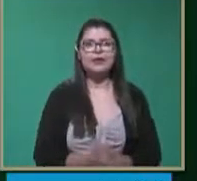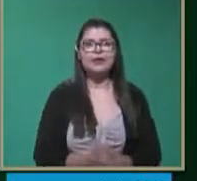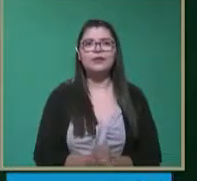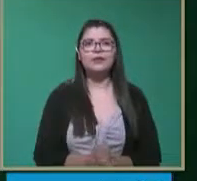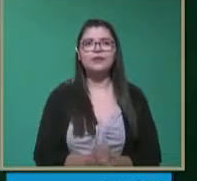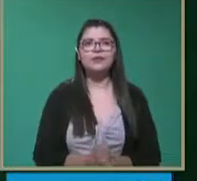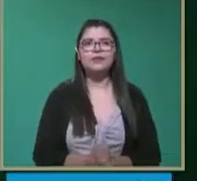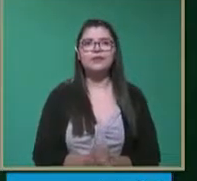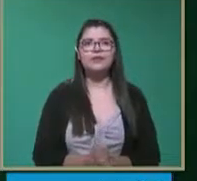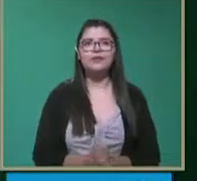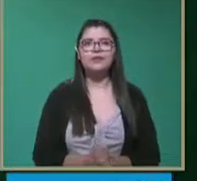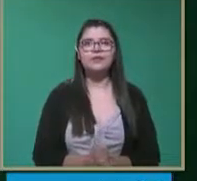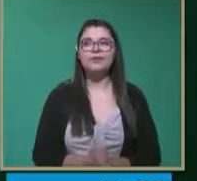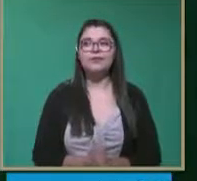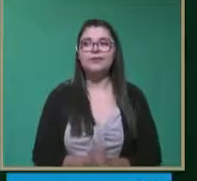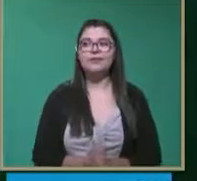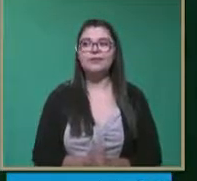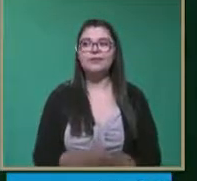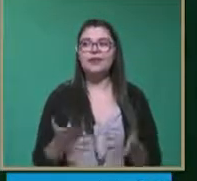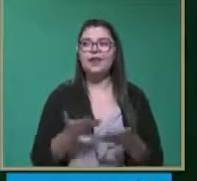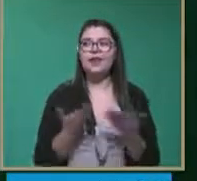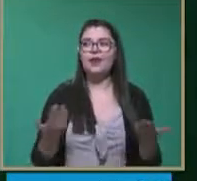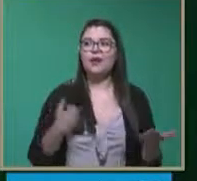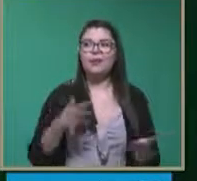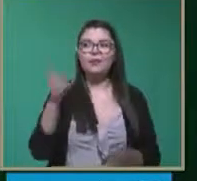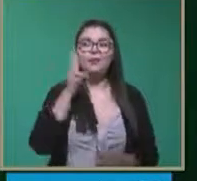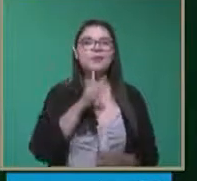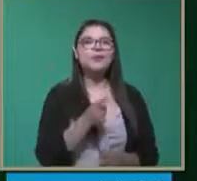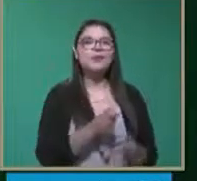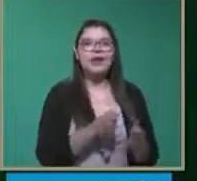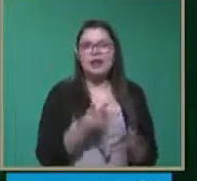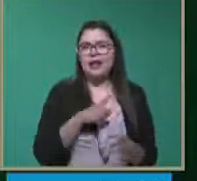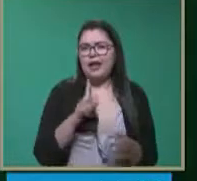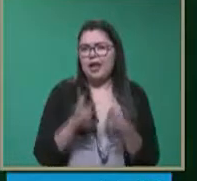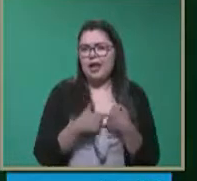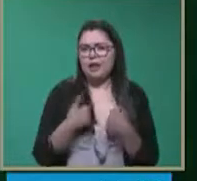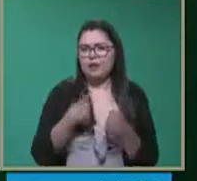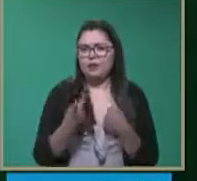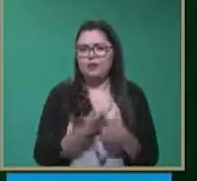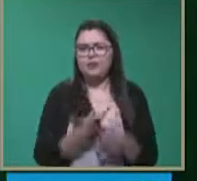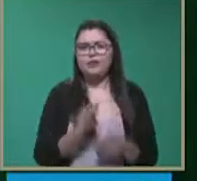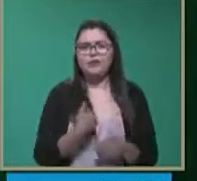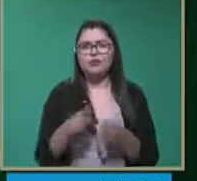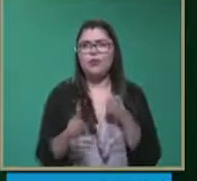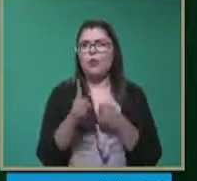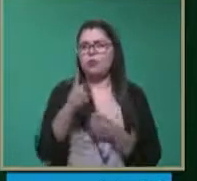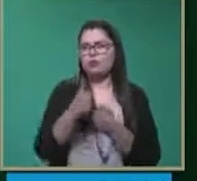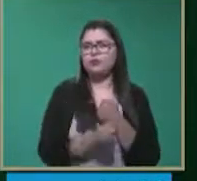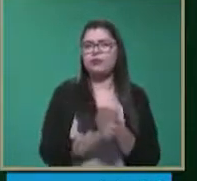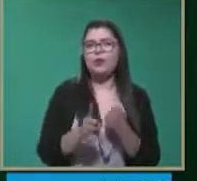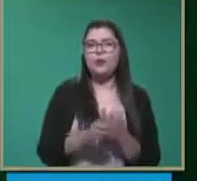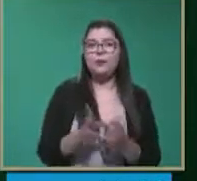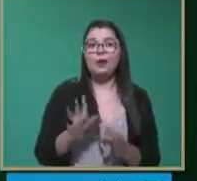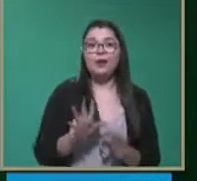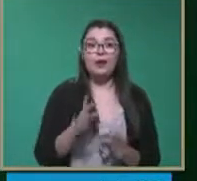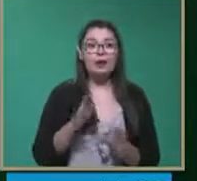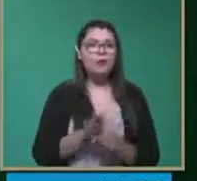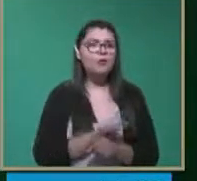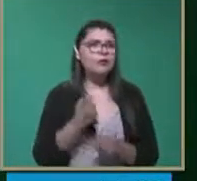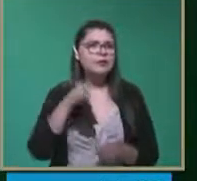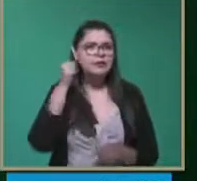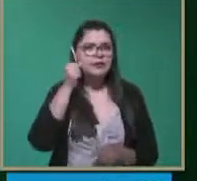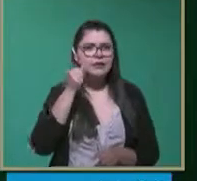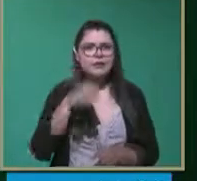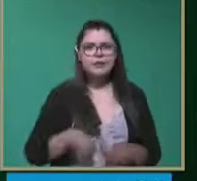la recta, ahora vamos a ver una situación problemática, porque nuestro día a día nosotros nos presentamos con